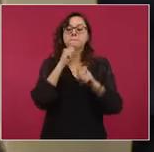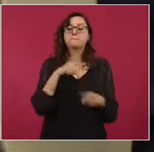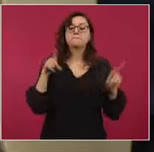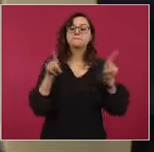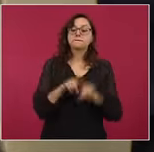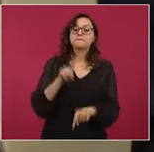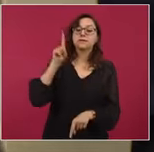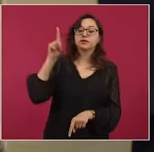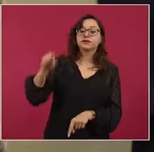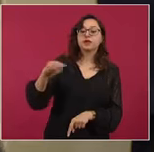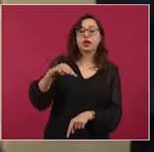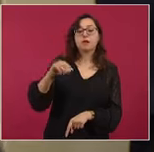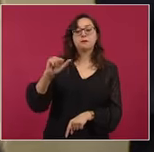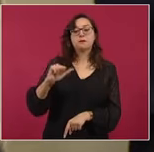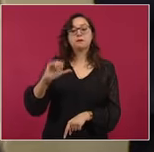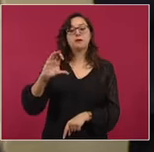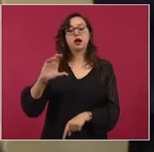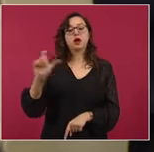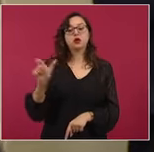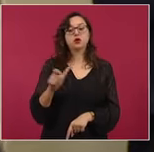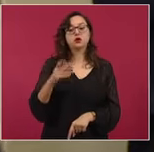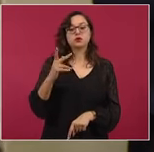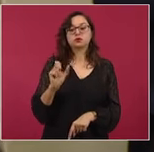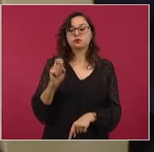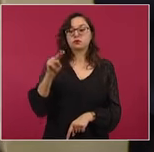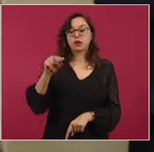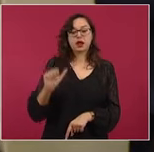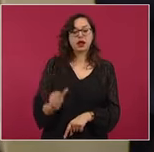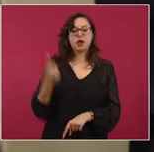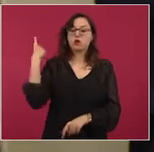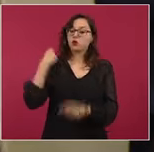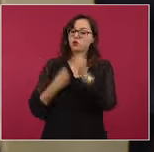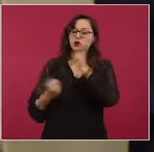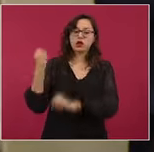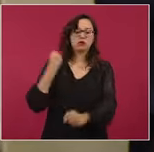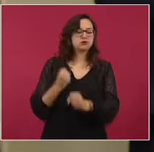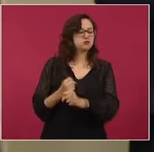misma empresa quedó muy mal el año pasado.